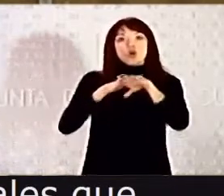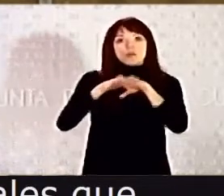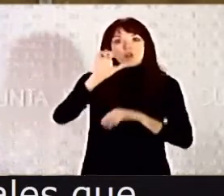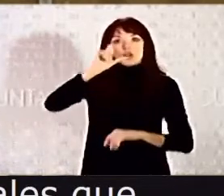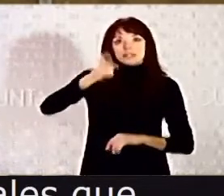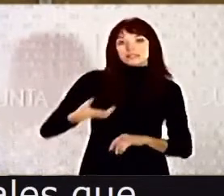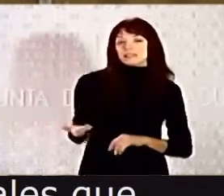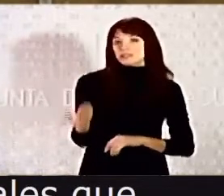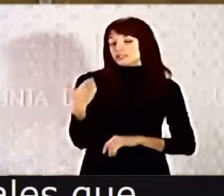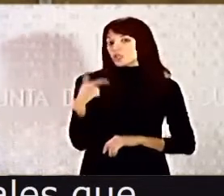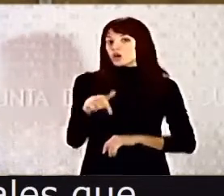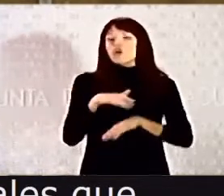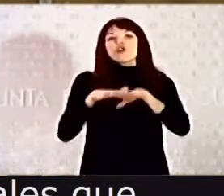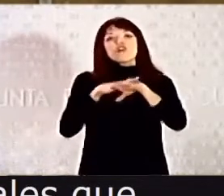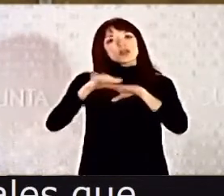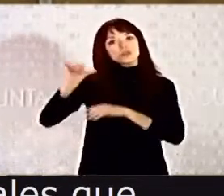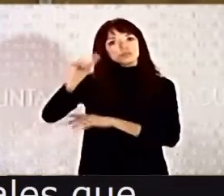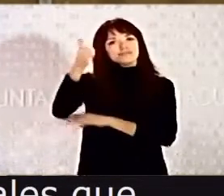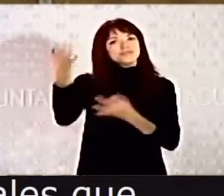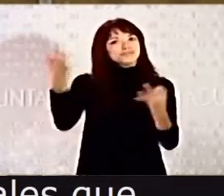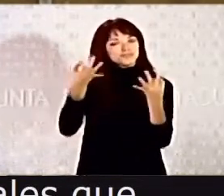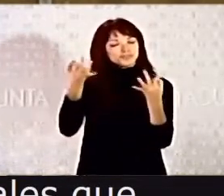Gobierno aprobó,